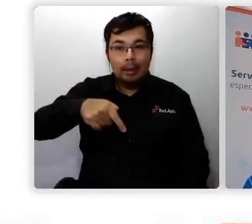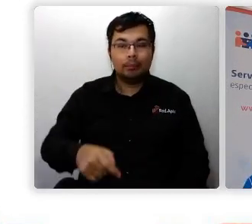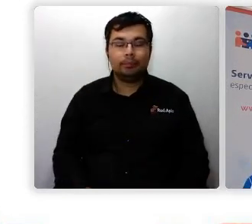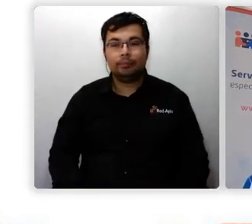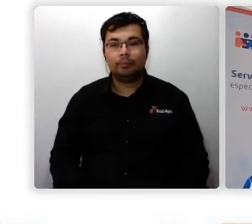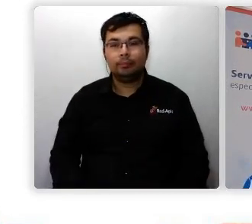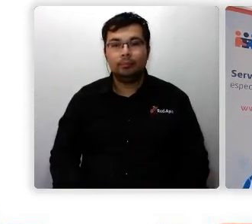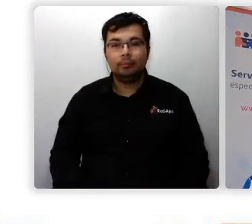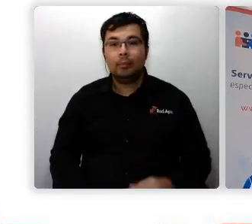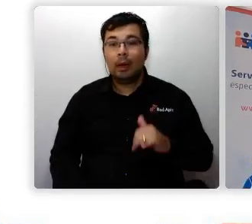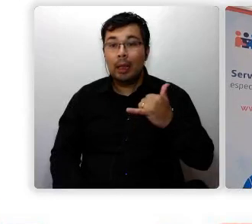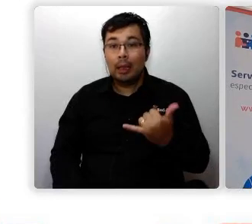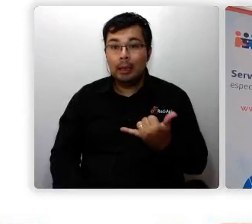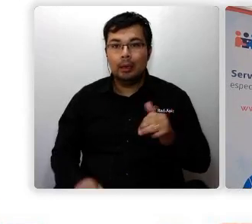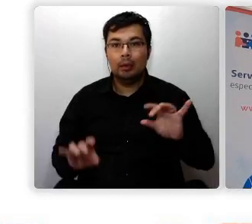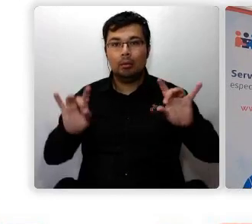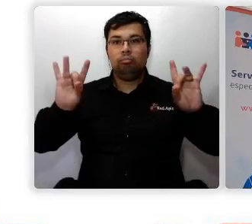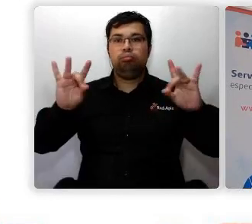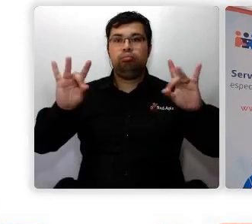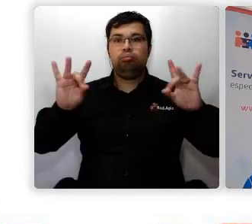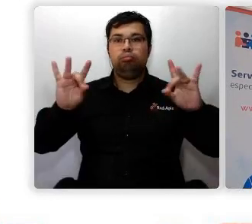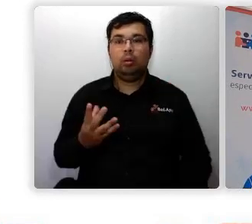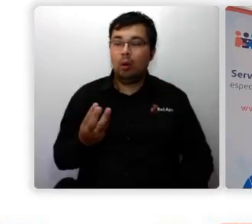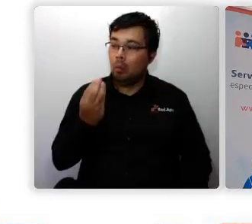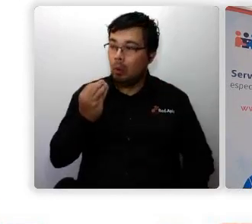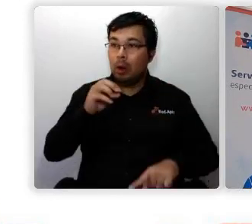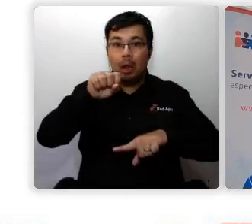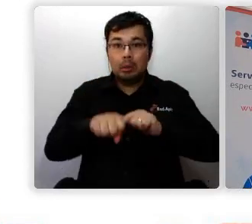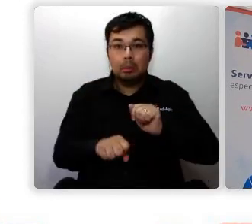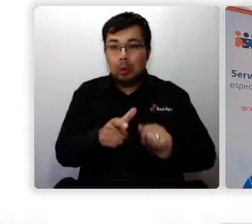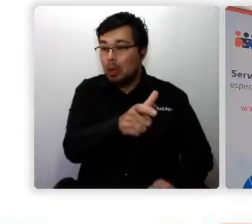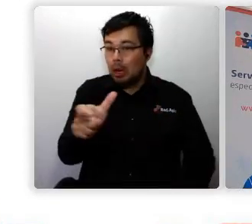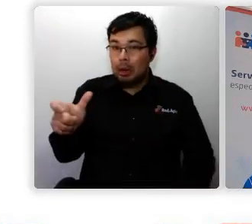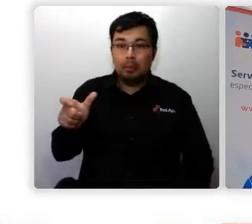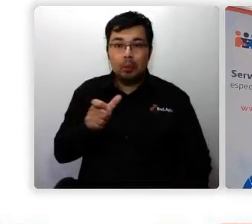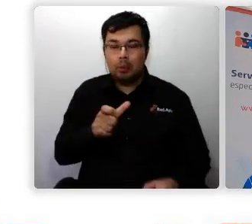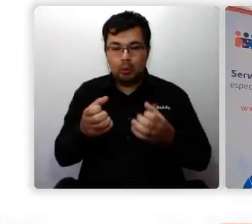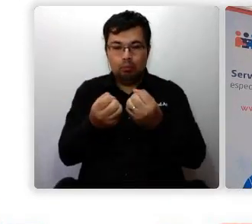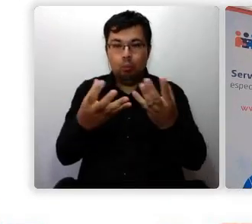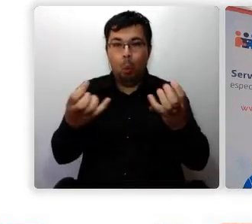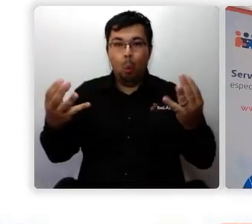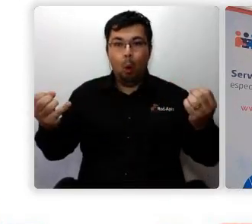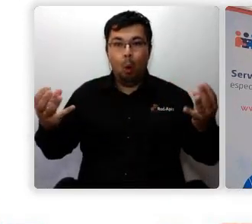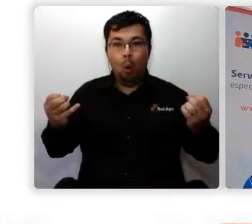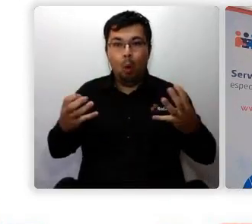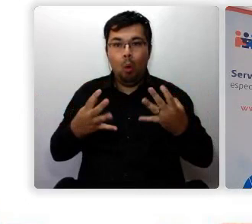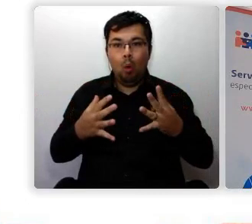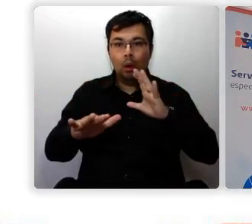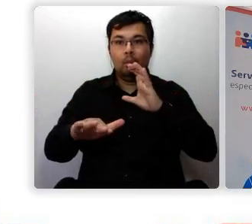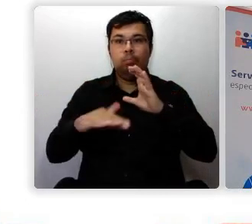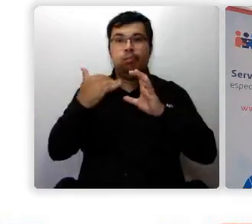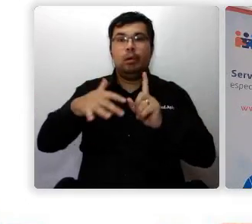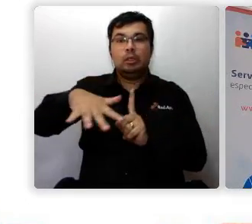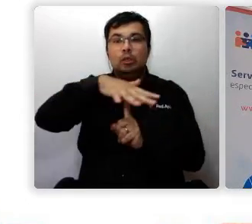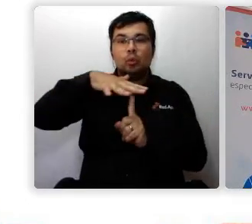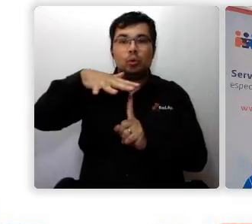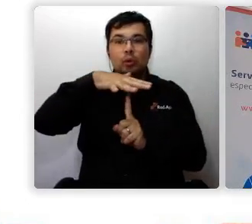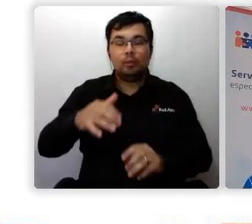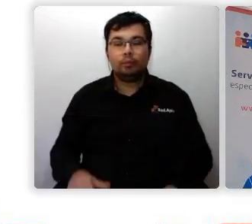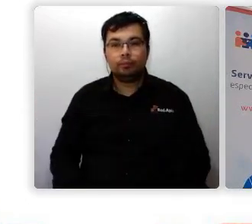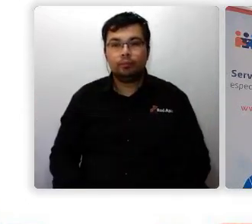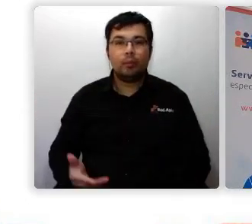y nos sorprendió la buena aceptación que hubo de la gente, la cantidad de casos que nos llegaron. Le comentaba André